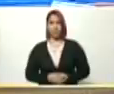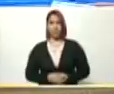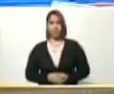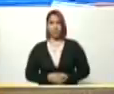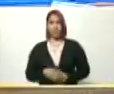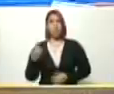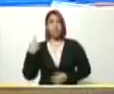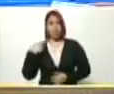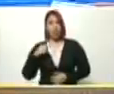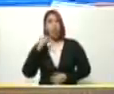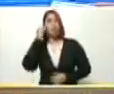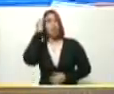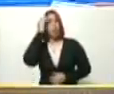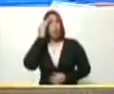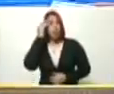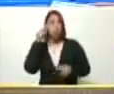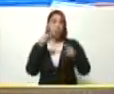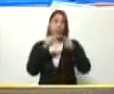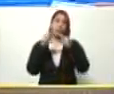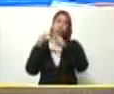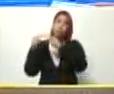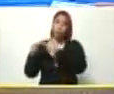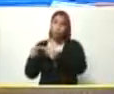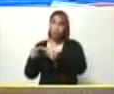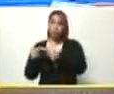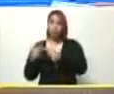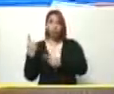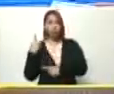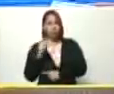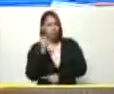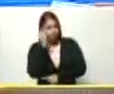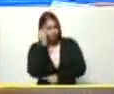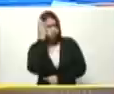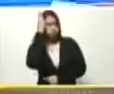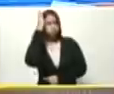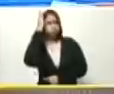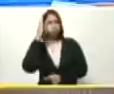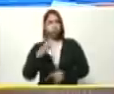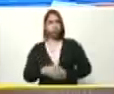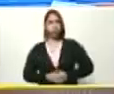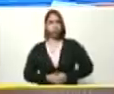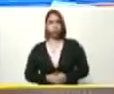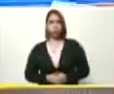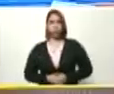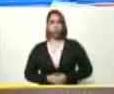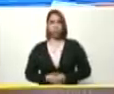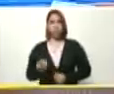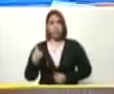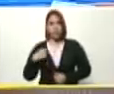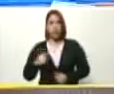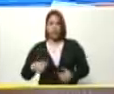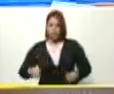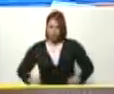Tenemos el conocimiento, tenemos la capacidad, tenemos las ganas, tenemos la voluntad.